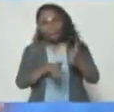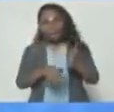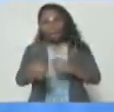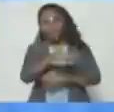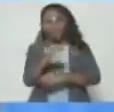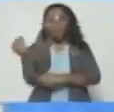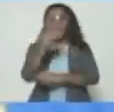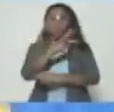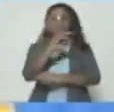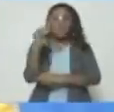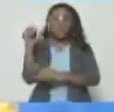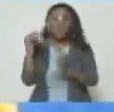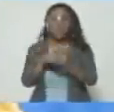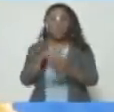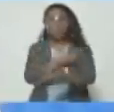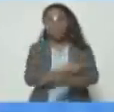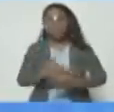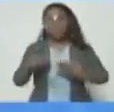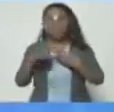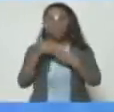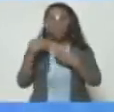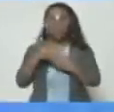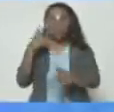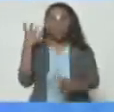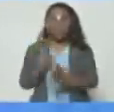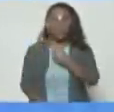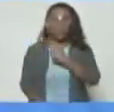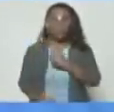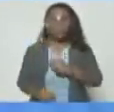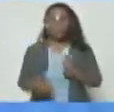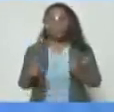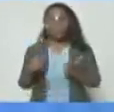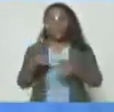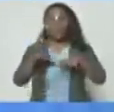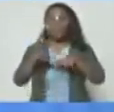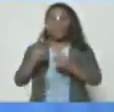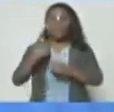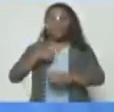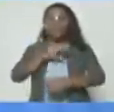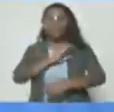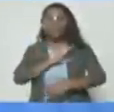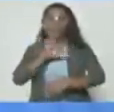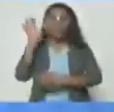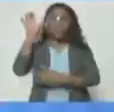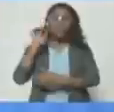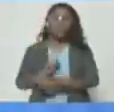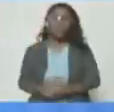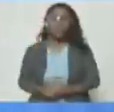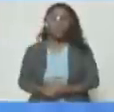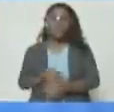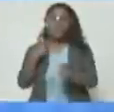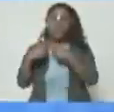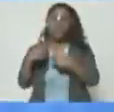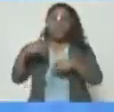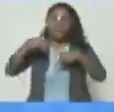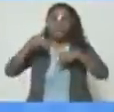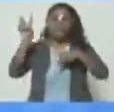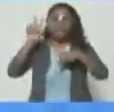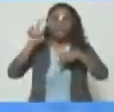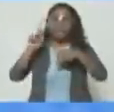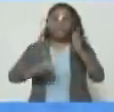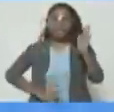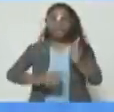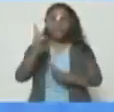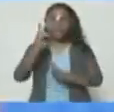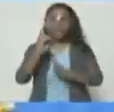más de 400.000 millones de dólares se fugaron, capitales de nuestra patria, le inviertan en Venezuela y desarrollen